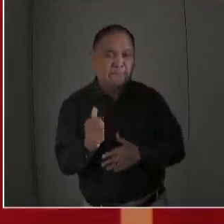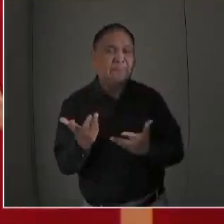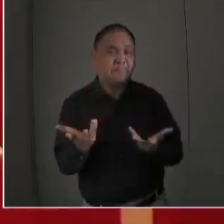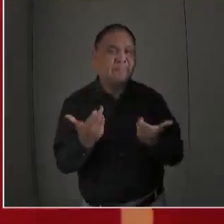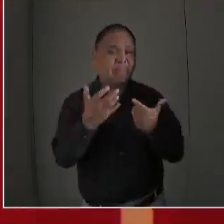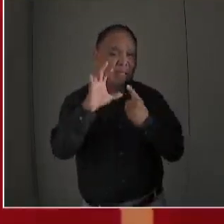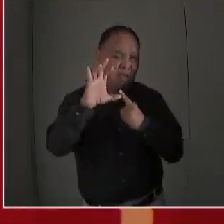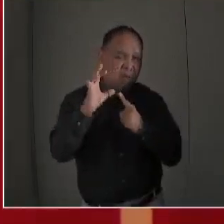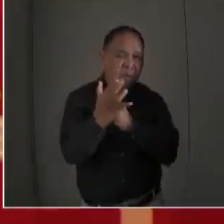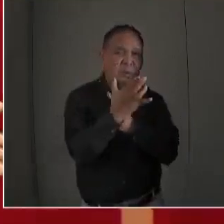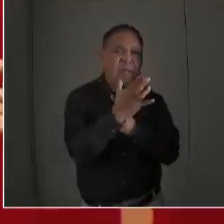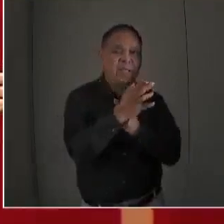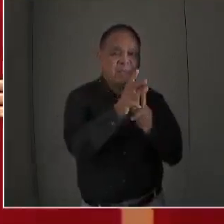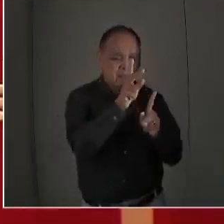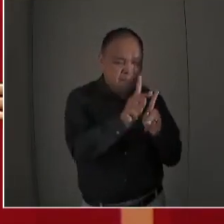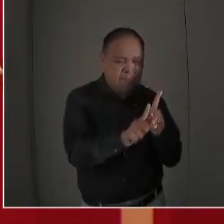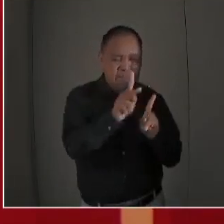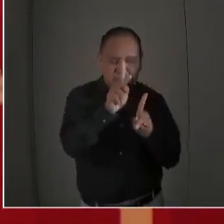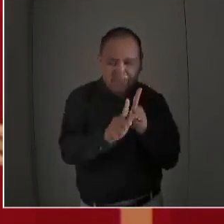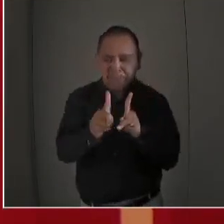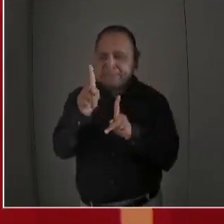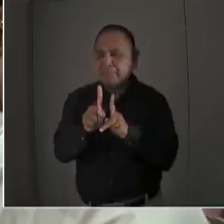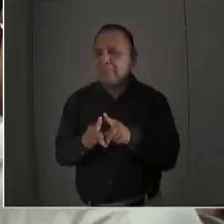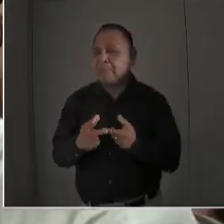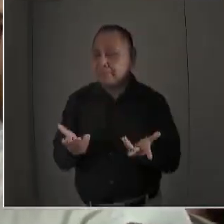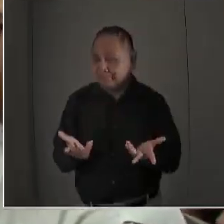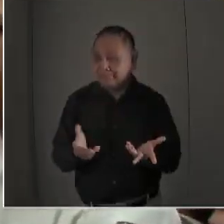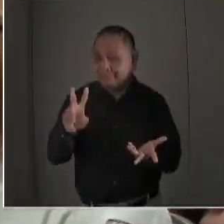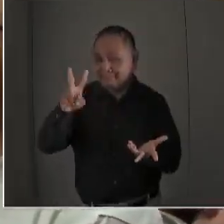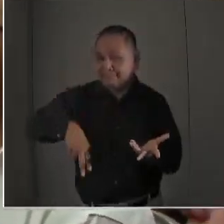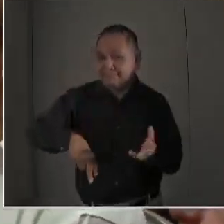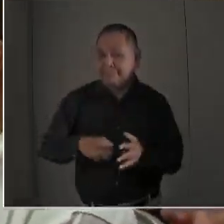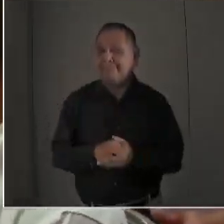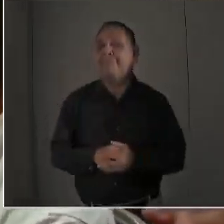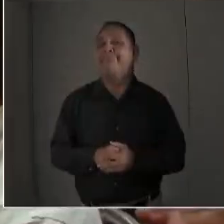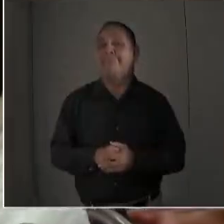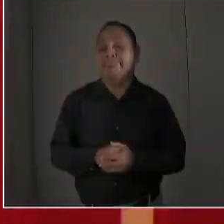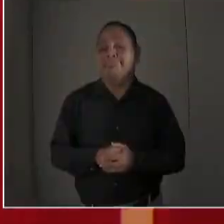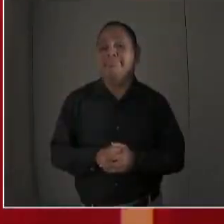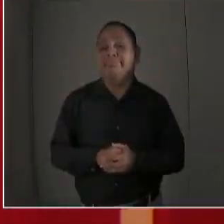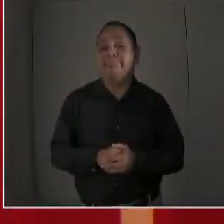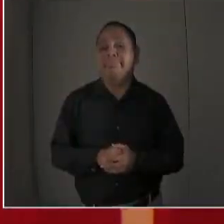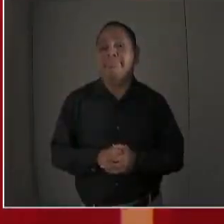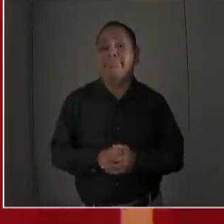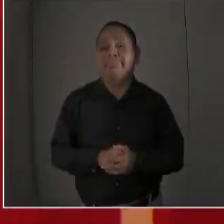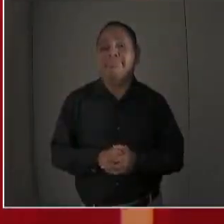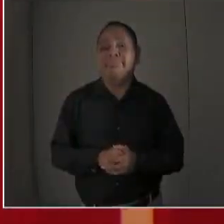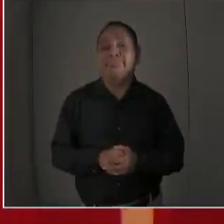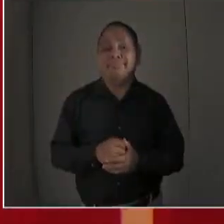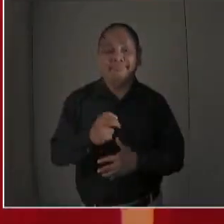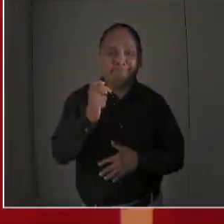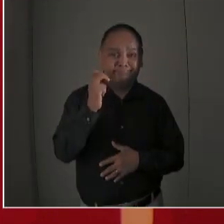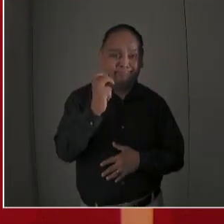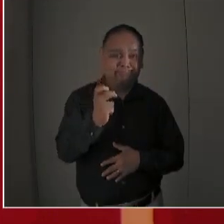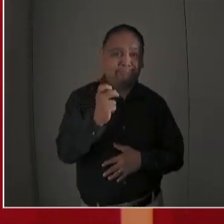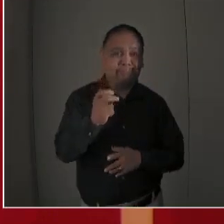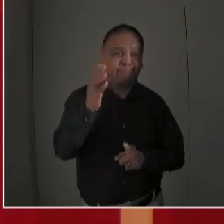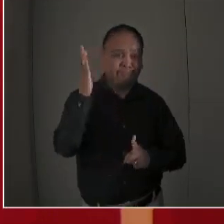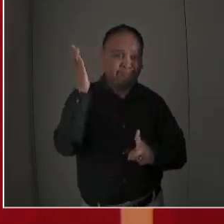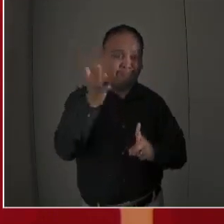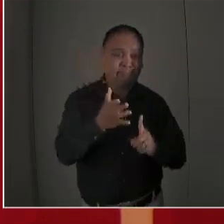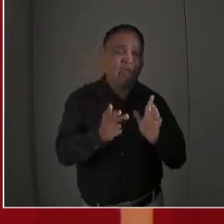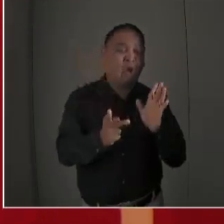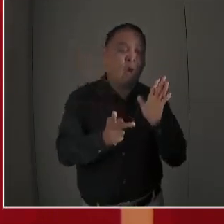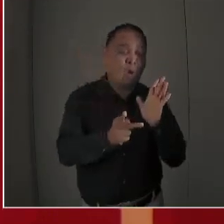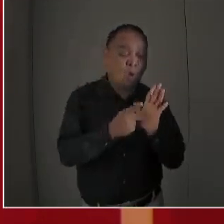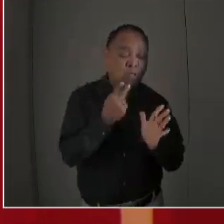los comités seccionales de Morena, ¿sí o no? Pues precisamente se trata de